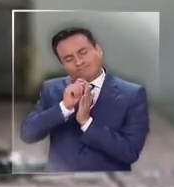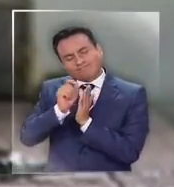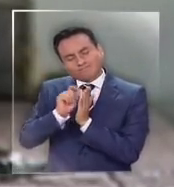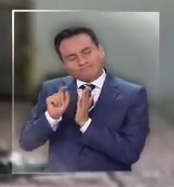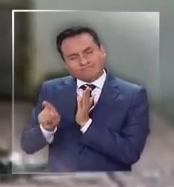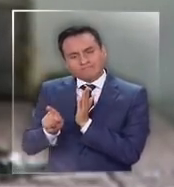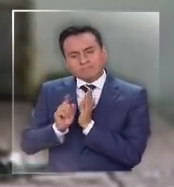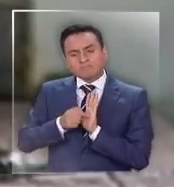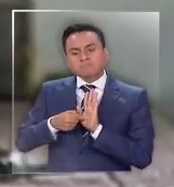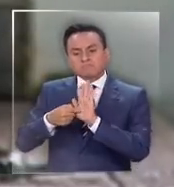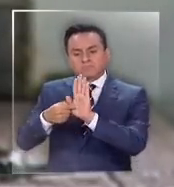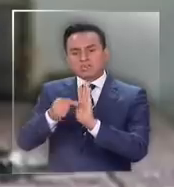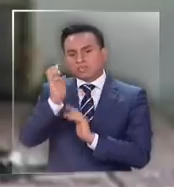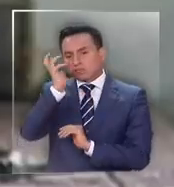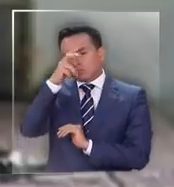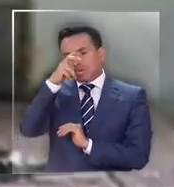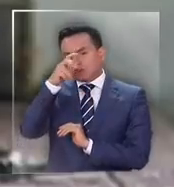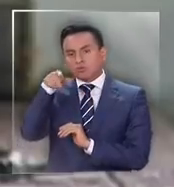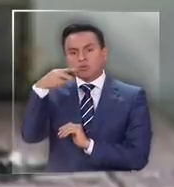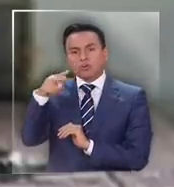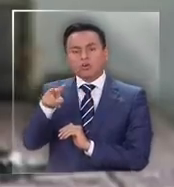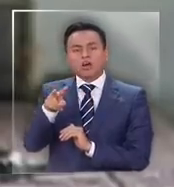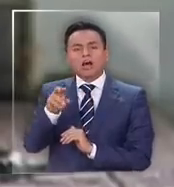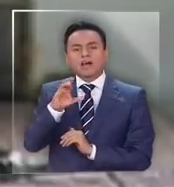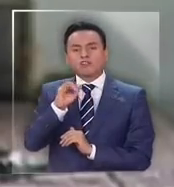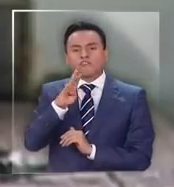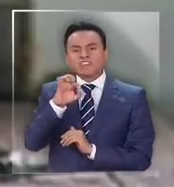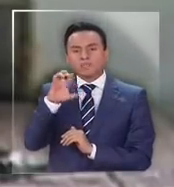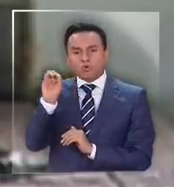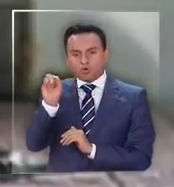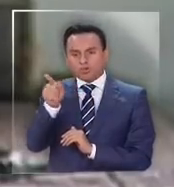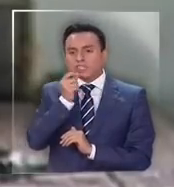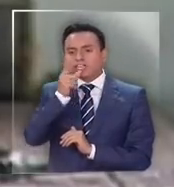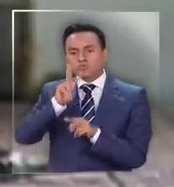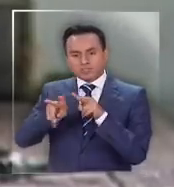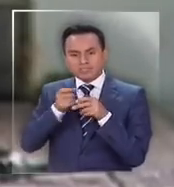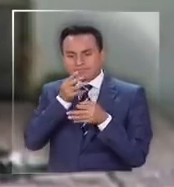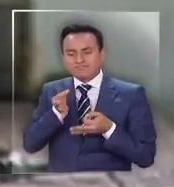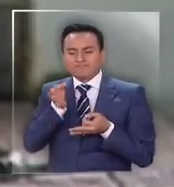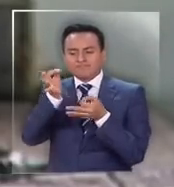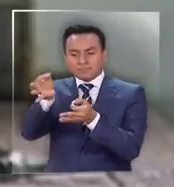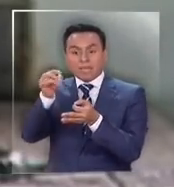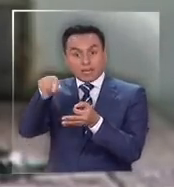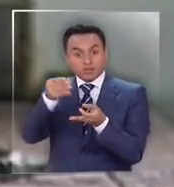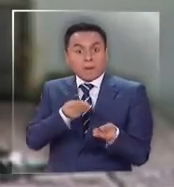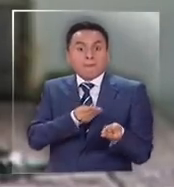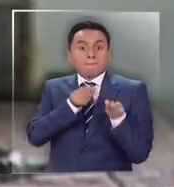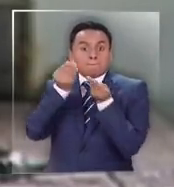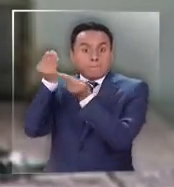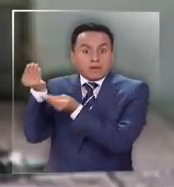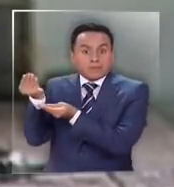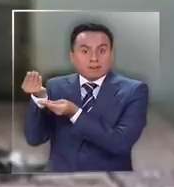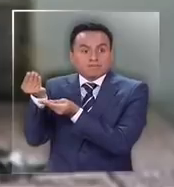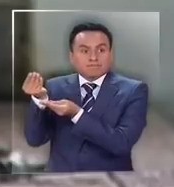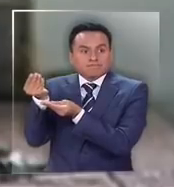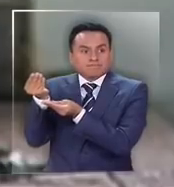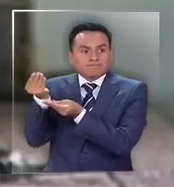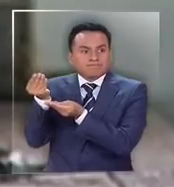y la presenté ante el notario oficial del arzobispado, donde se hacen las denuncias, y ellos lo mandan